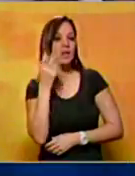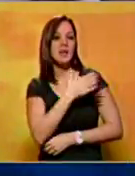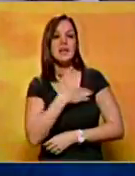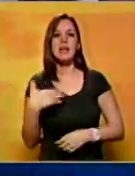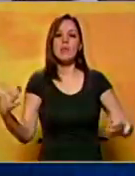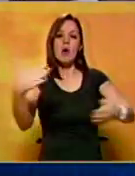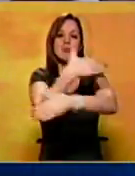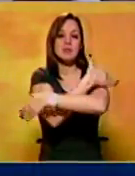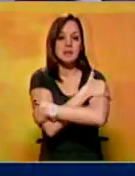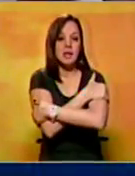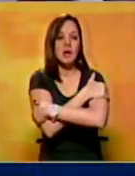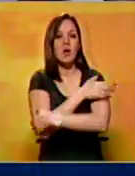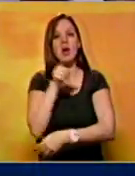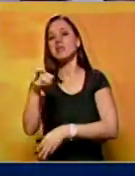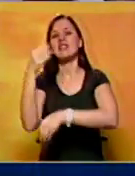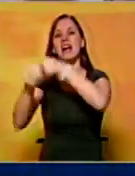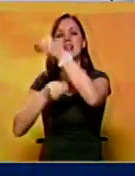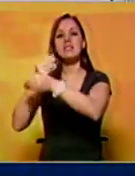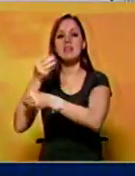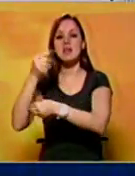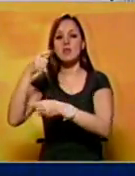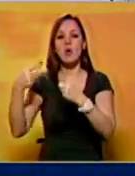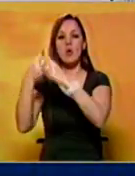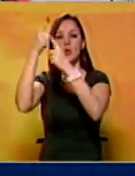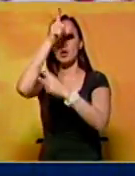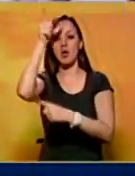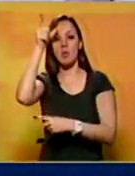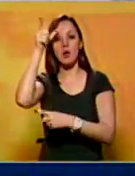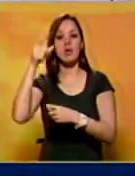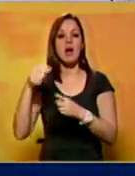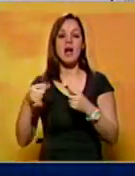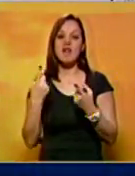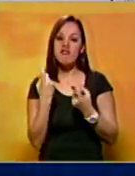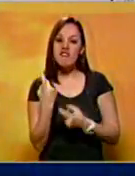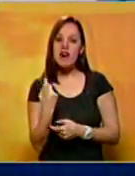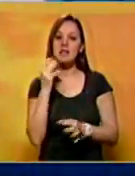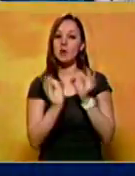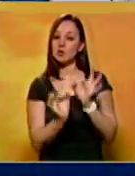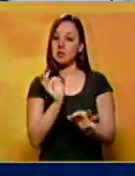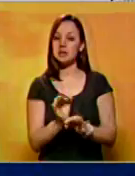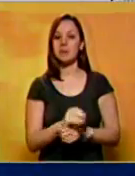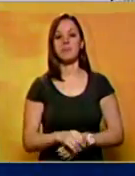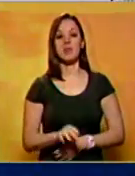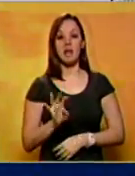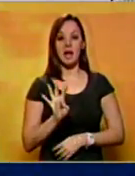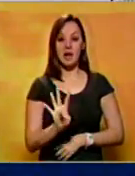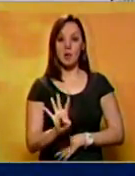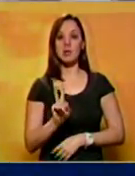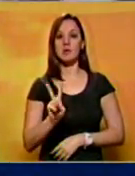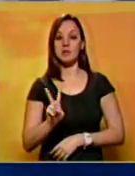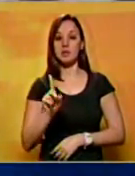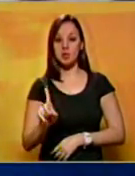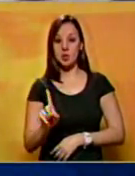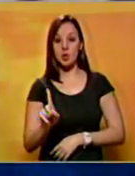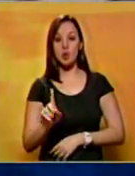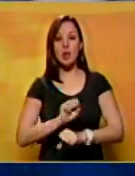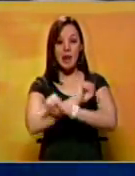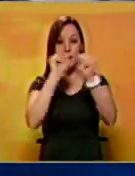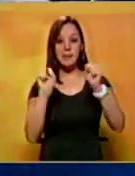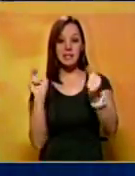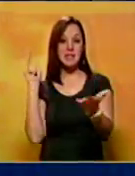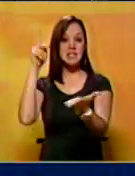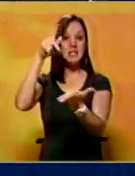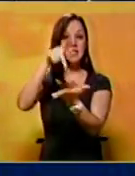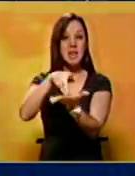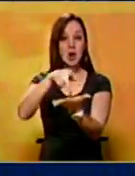está cometiendo con Leopoldo es una injusticia. A las 4:20 minutos de la mañana llegó Leopoldo López bajo fuertes medidas de seguridad.